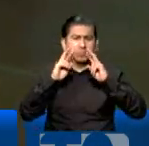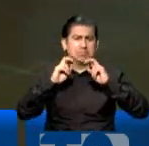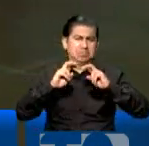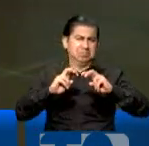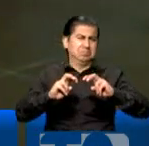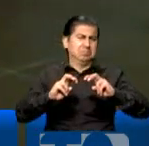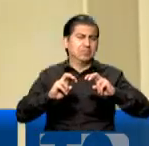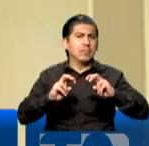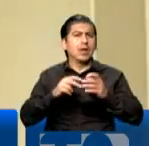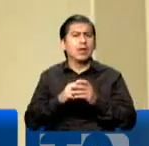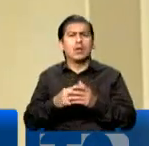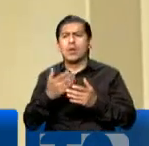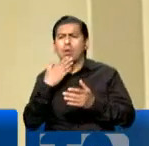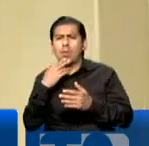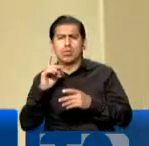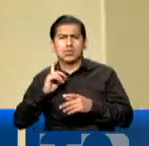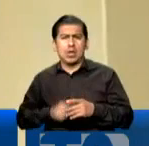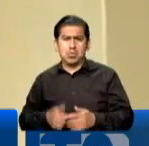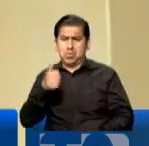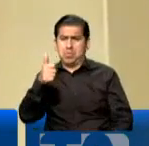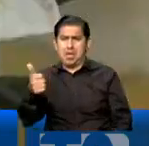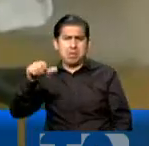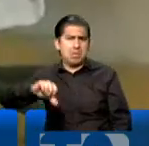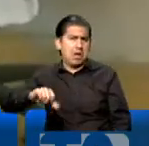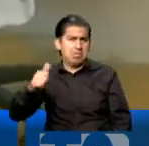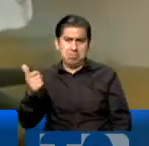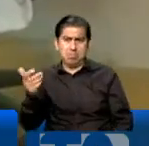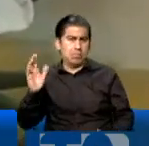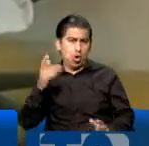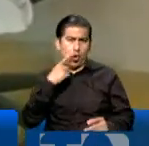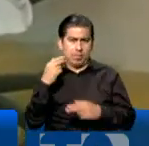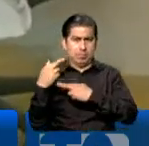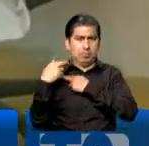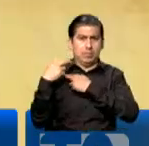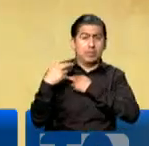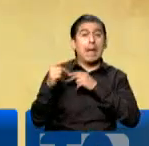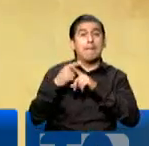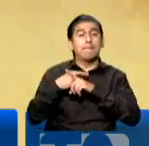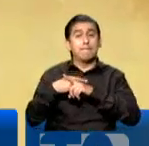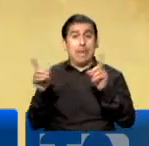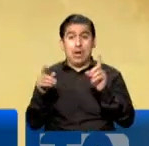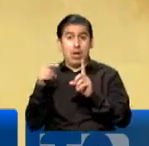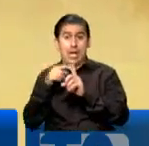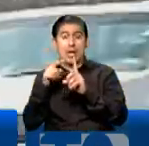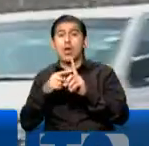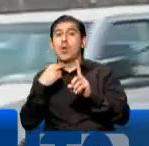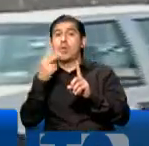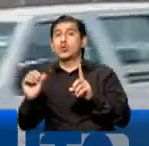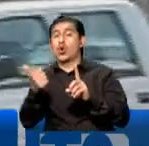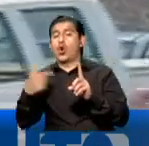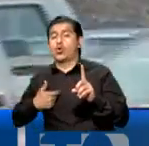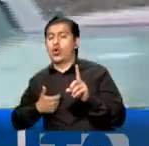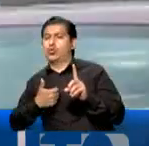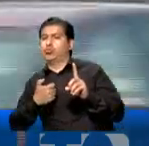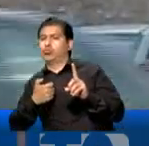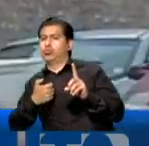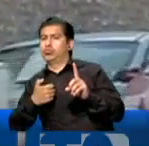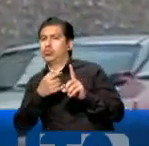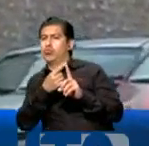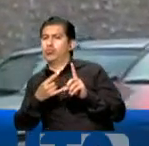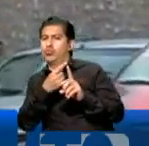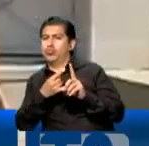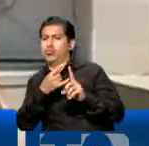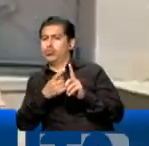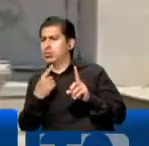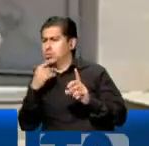salud que recibimos, ofrecer un puesto de trabajo a cambio de dinero y sugerirle al postulante recuperar la, digamos,